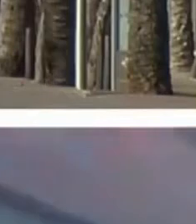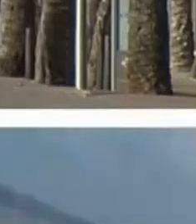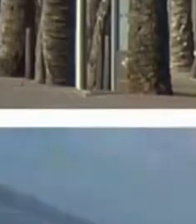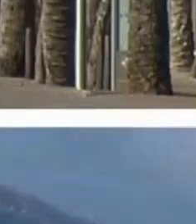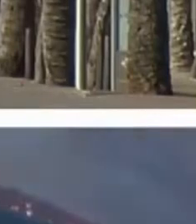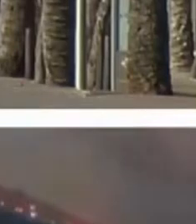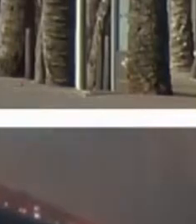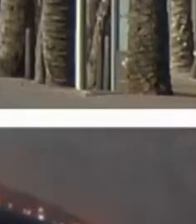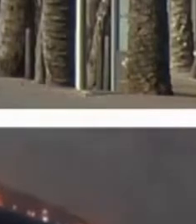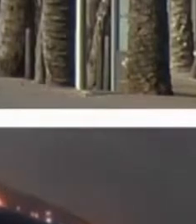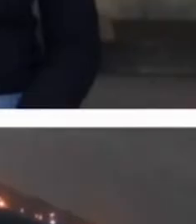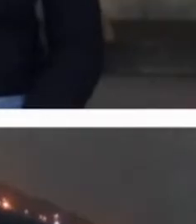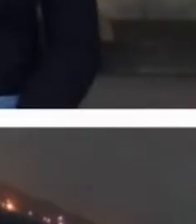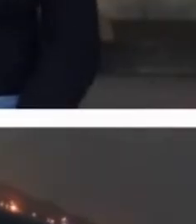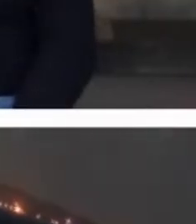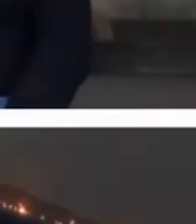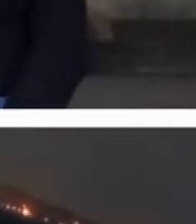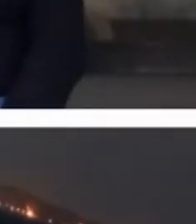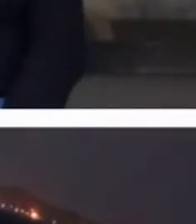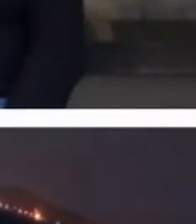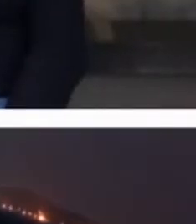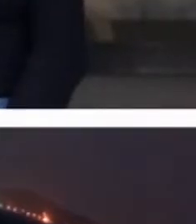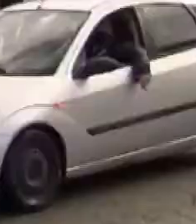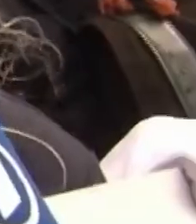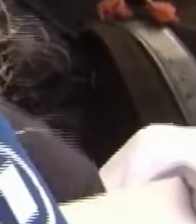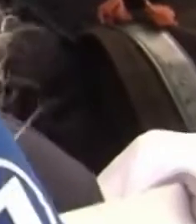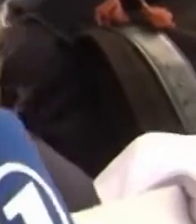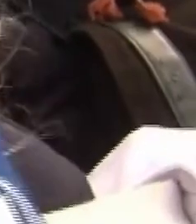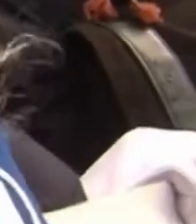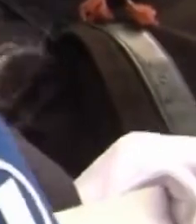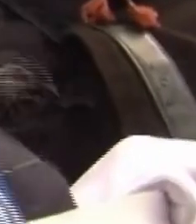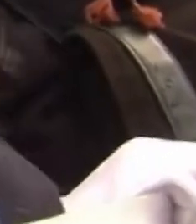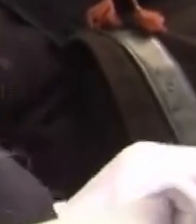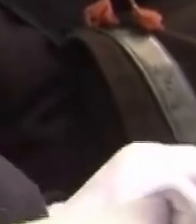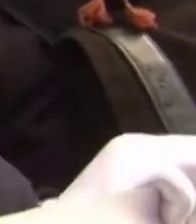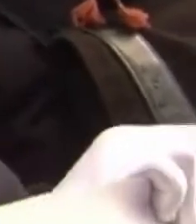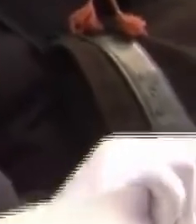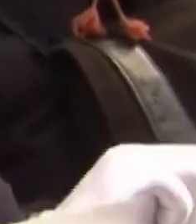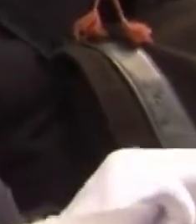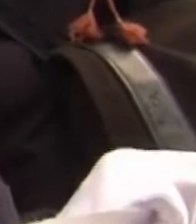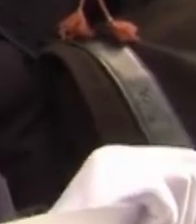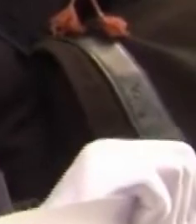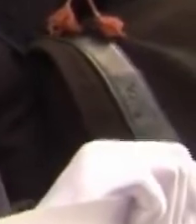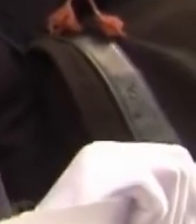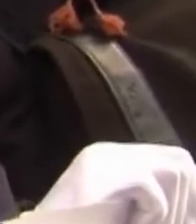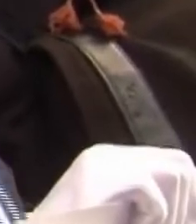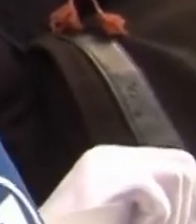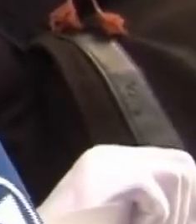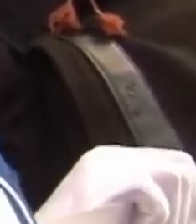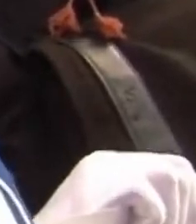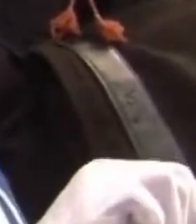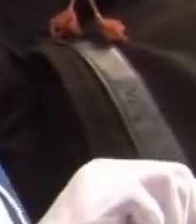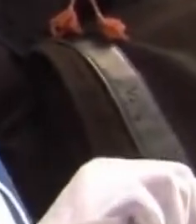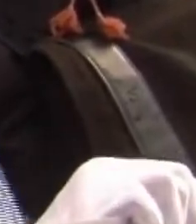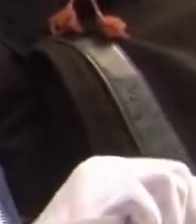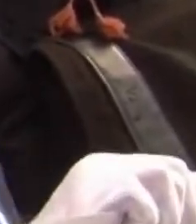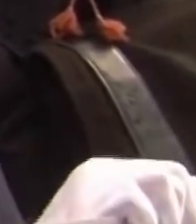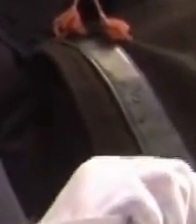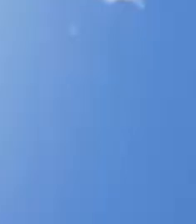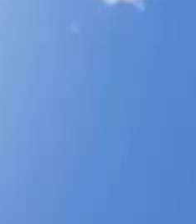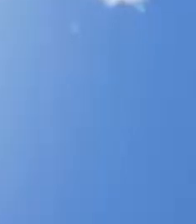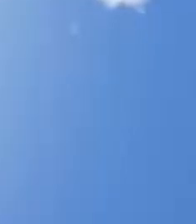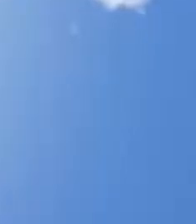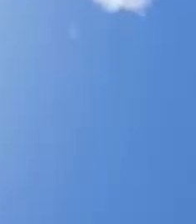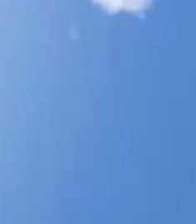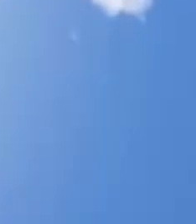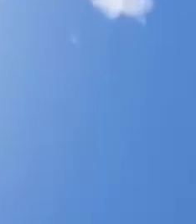desde hace meses, un desastre para la economía local. Tenemos que comer, tenemos necesidades, recibos que pagar y nadie da